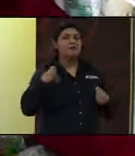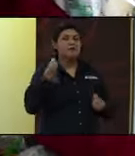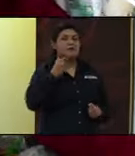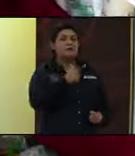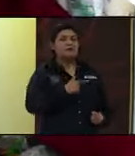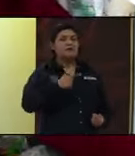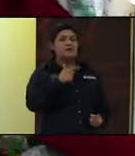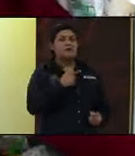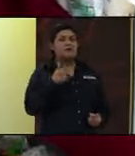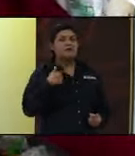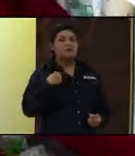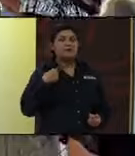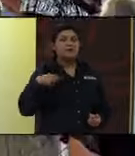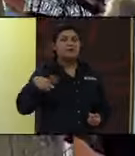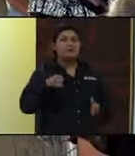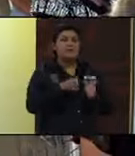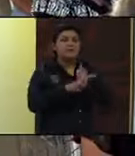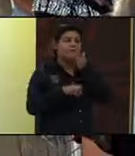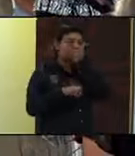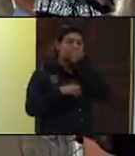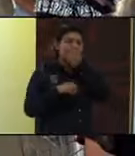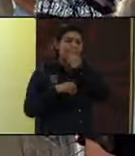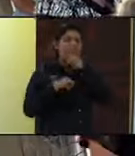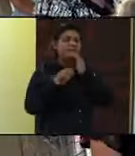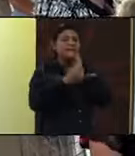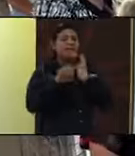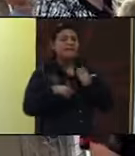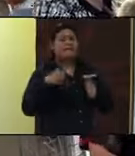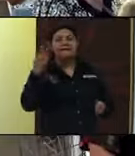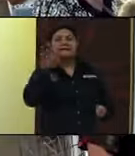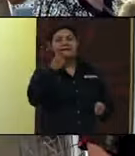gusto que ando, por ejemplo, allá en un ejido y de repente me caen